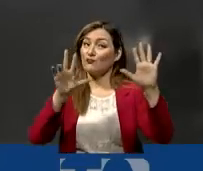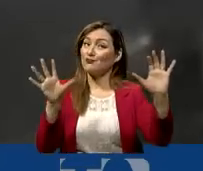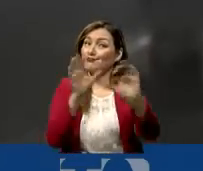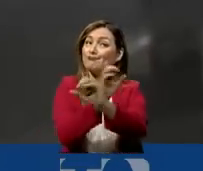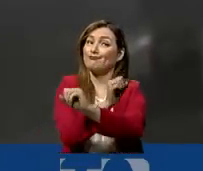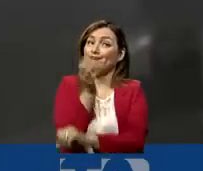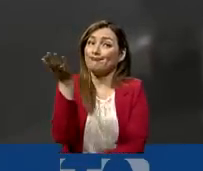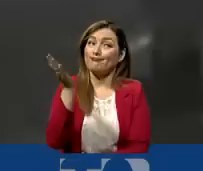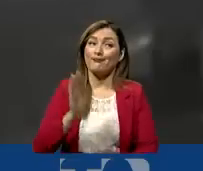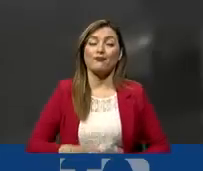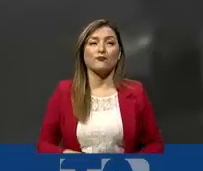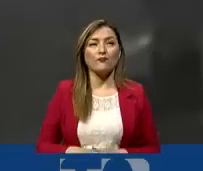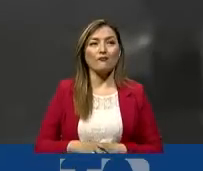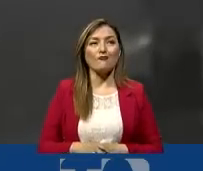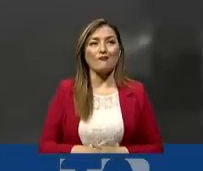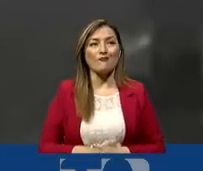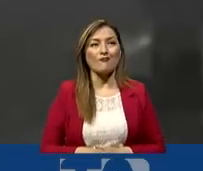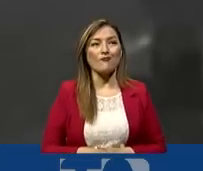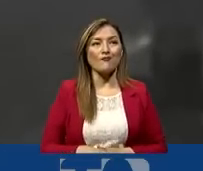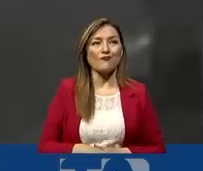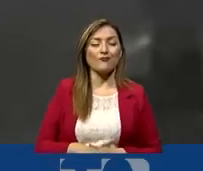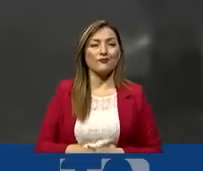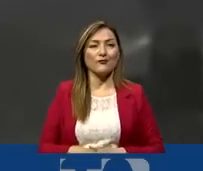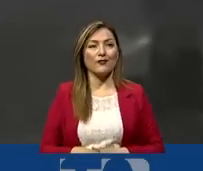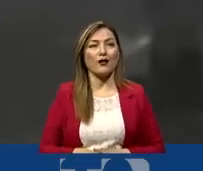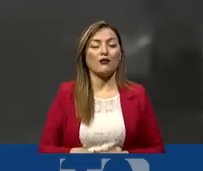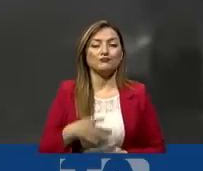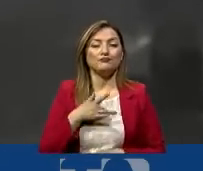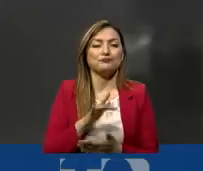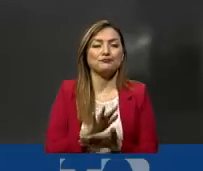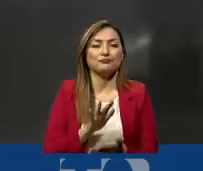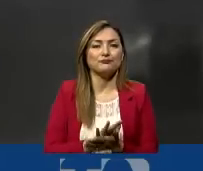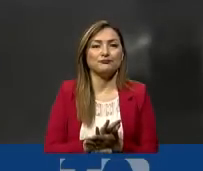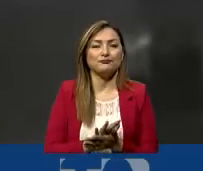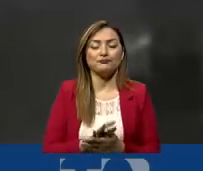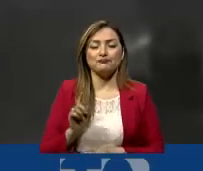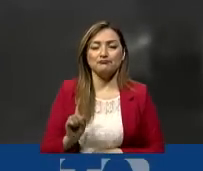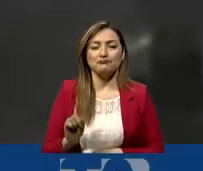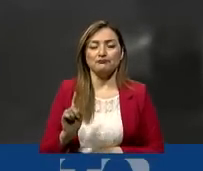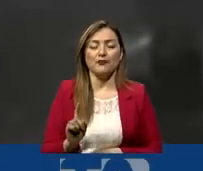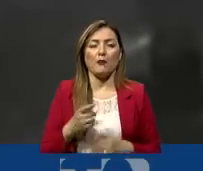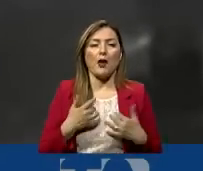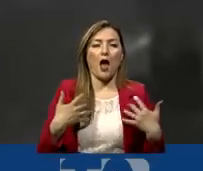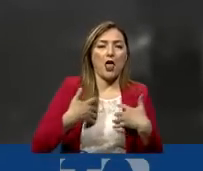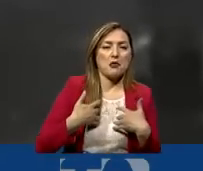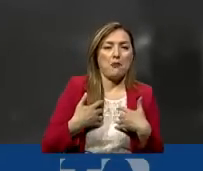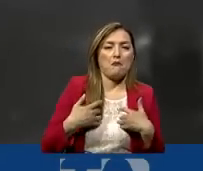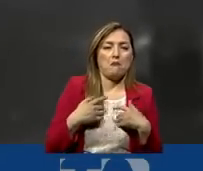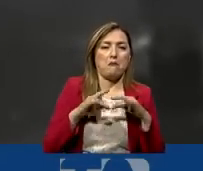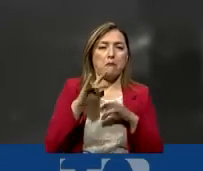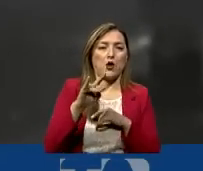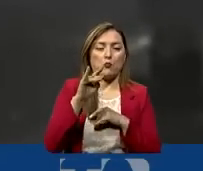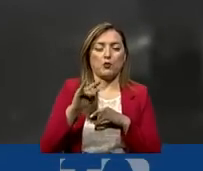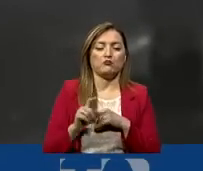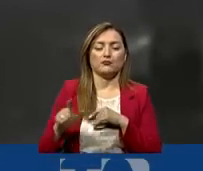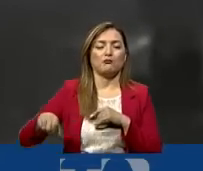noche, entonces ya uno no sabe si es que tiene la tranquilidad de salir a pasear con sus animalitos, que es el caso mío, o de estar aquí